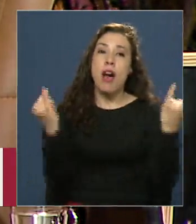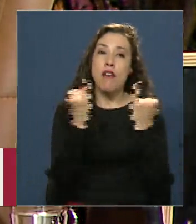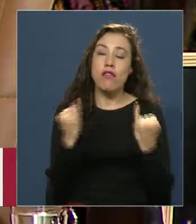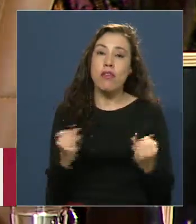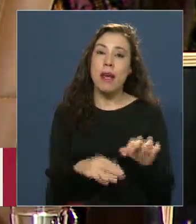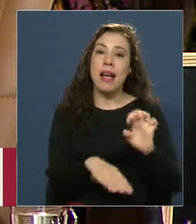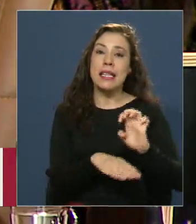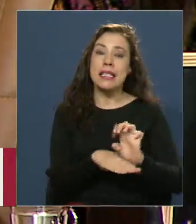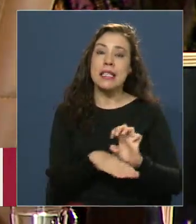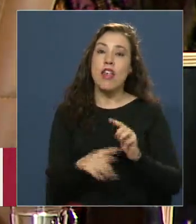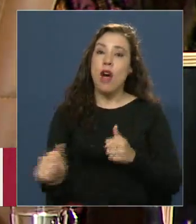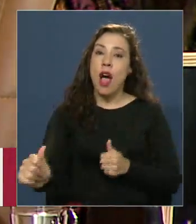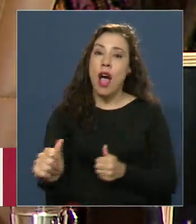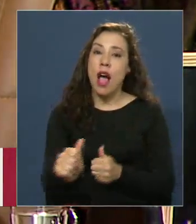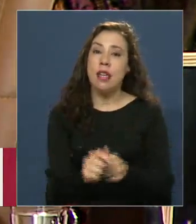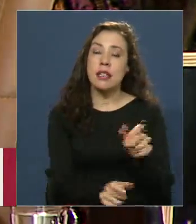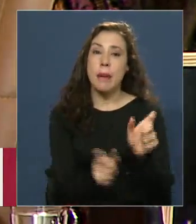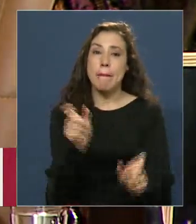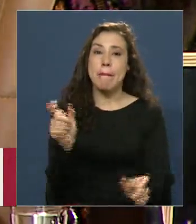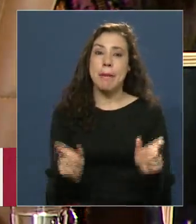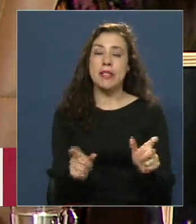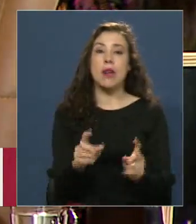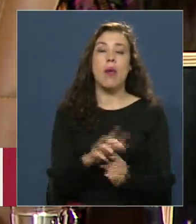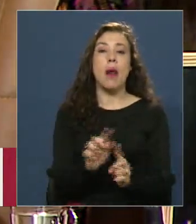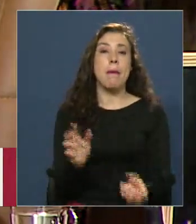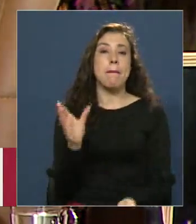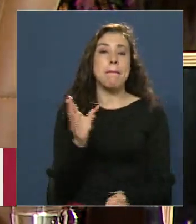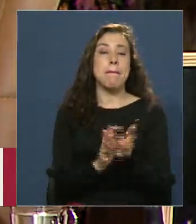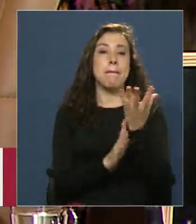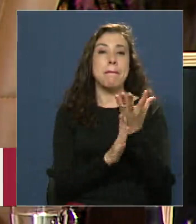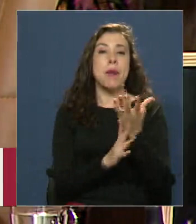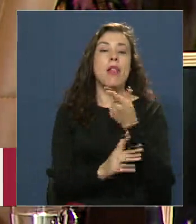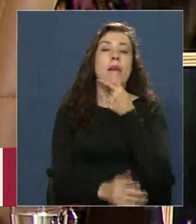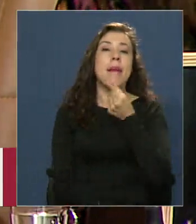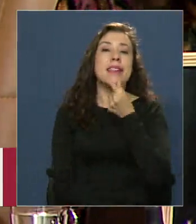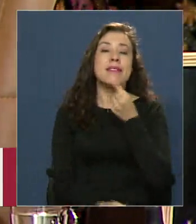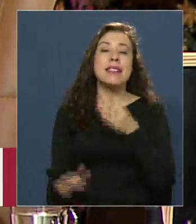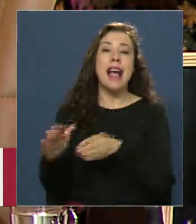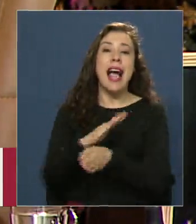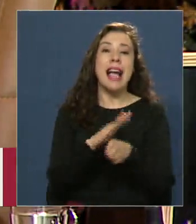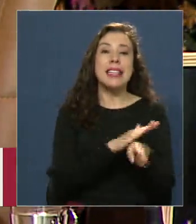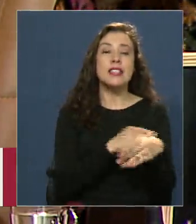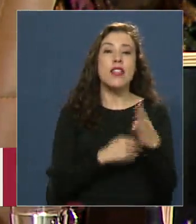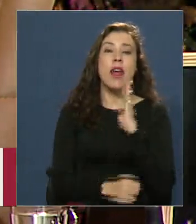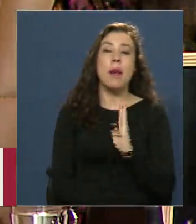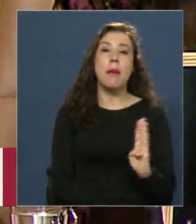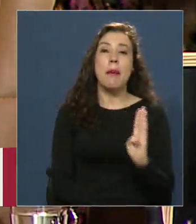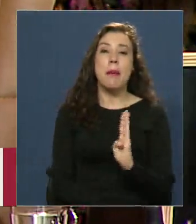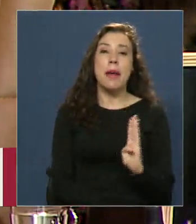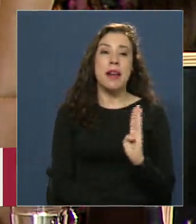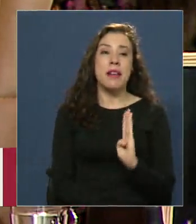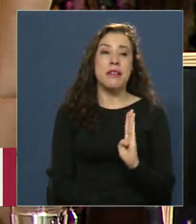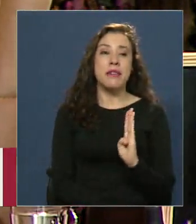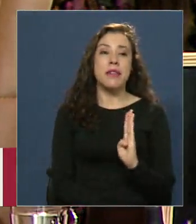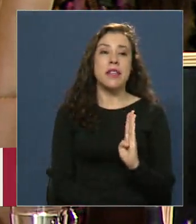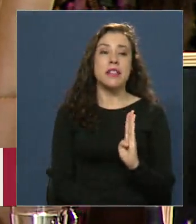que el Estado se acerca a las personas, modernizando y haciendo más fácil el acceso a estos beneficios mediante la instalación de un